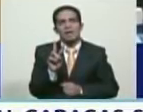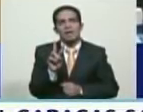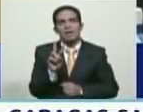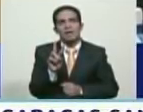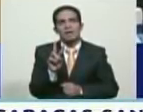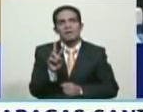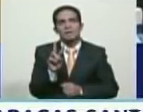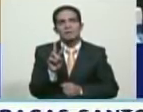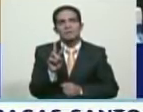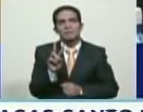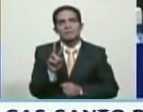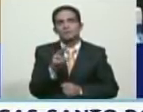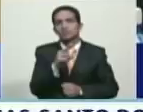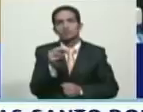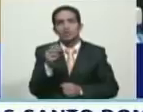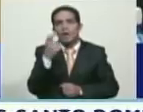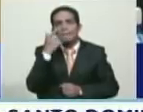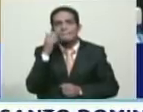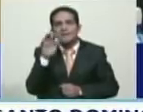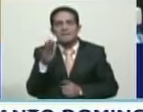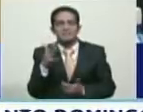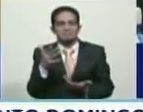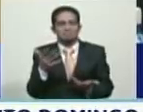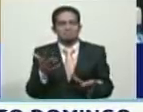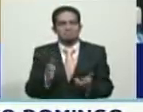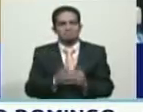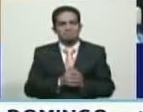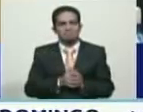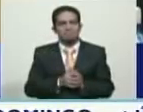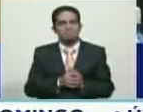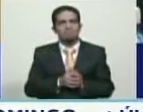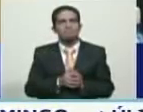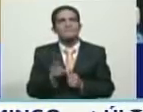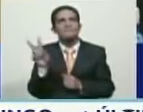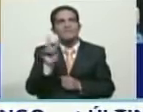No amenaza a nadie, no es una amenaza para nadie.